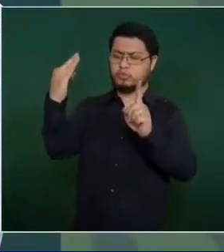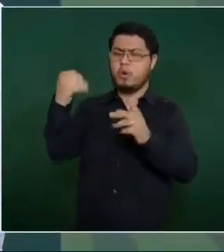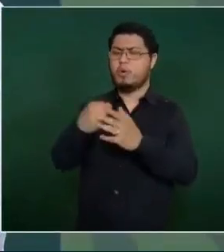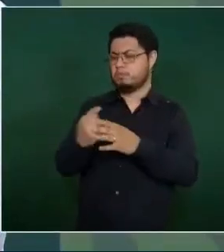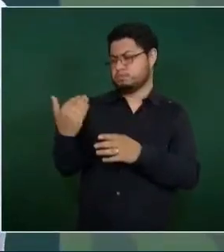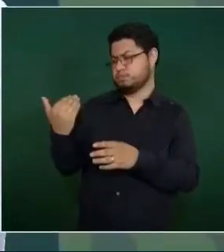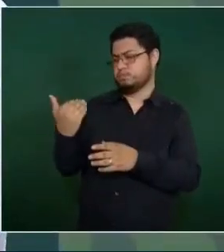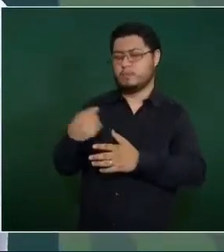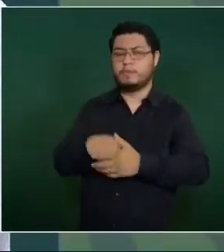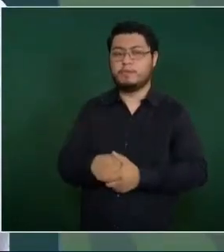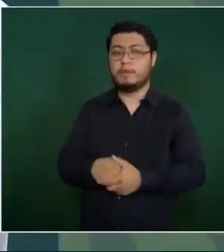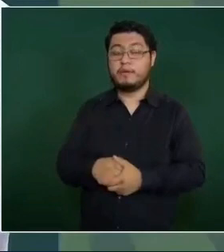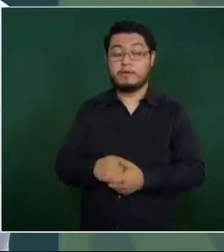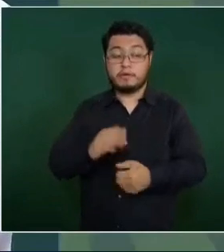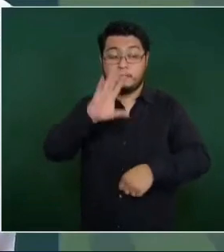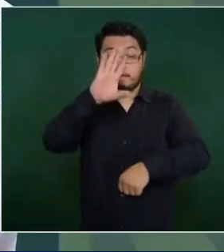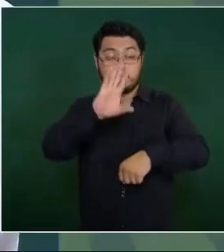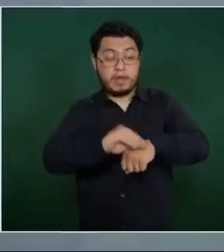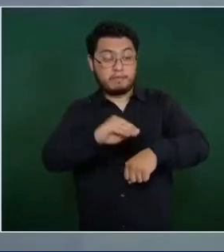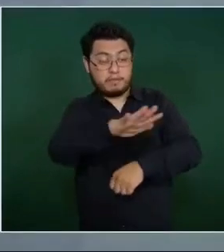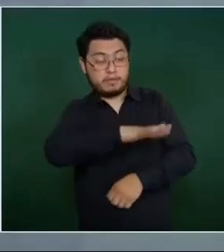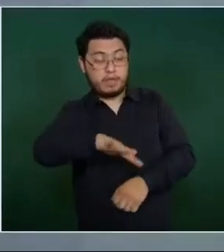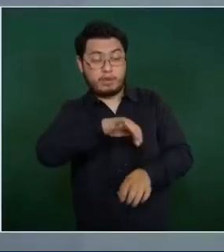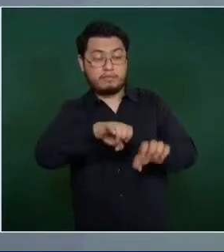se permitió a los partidos